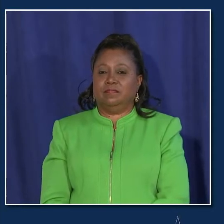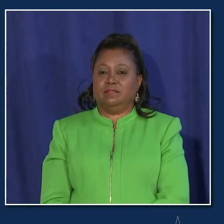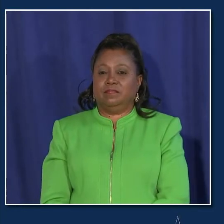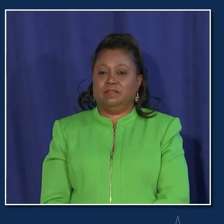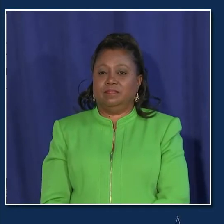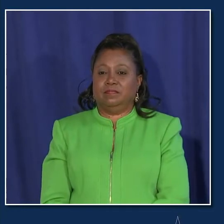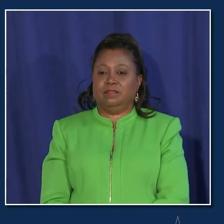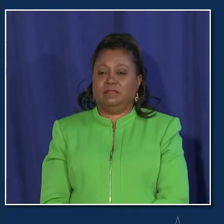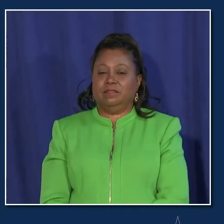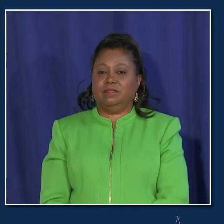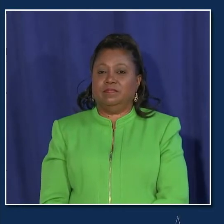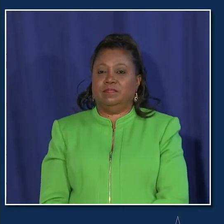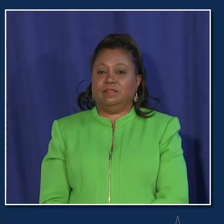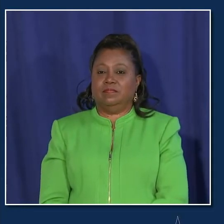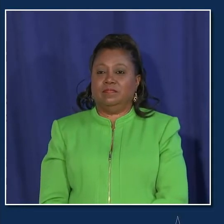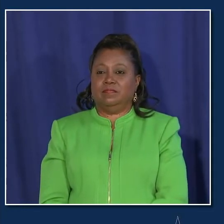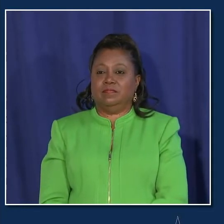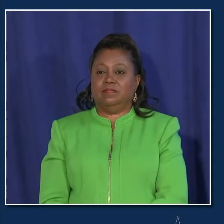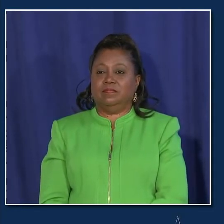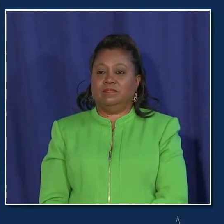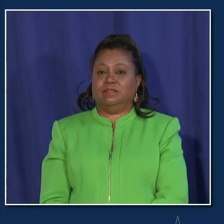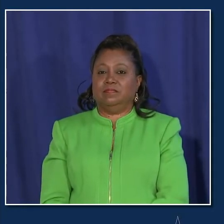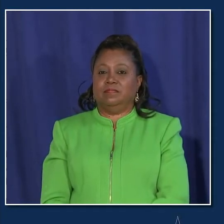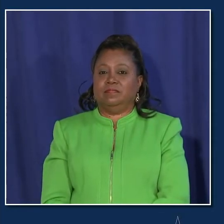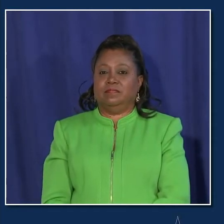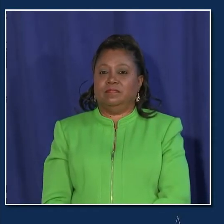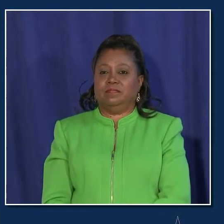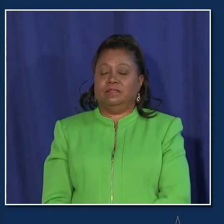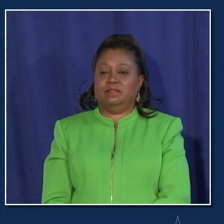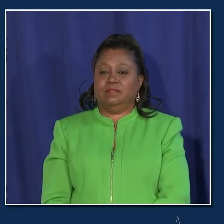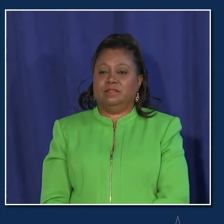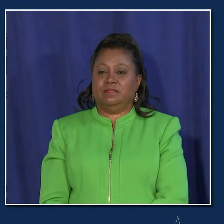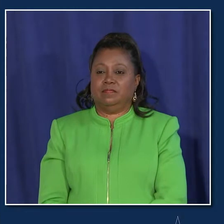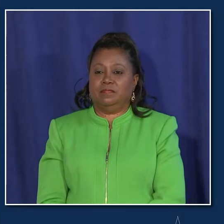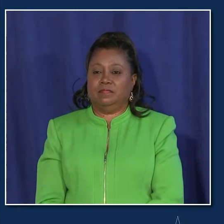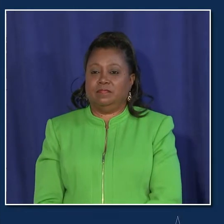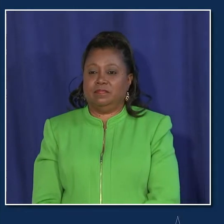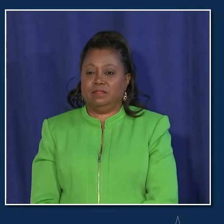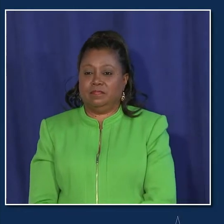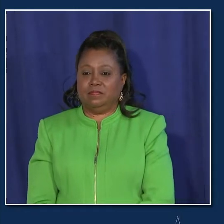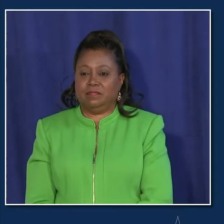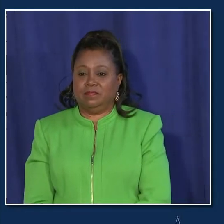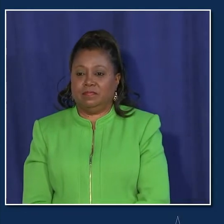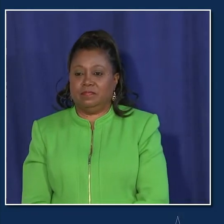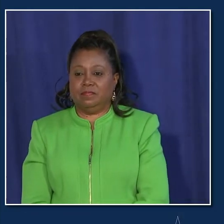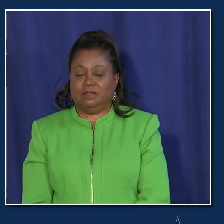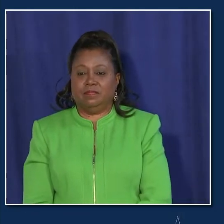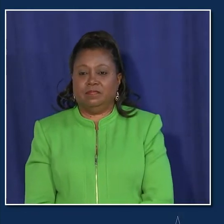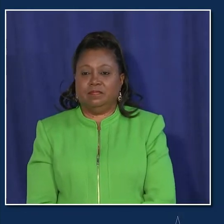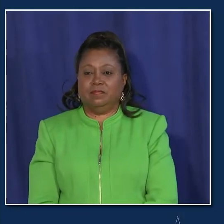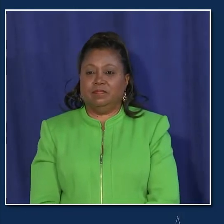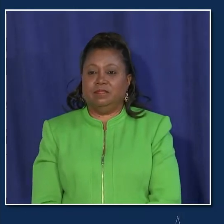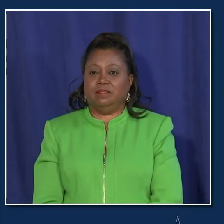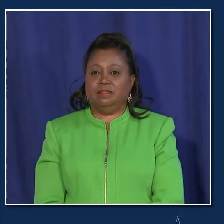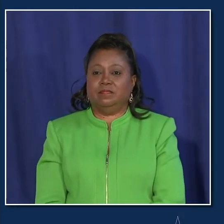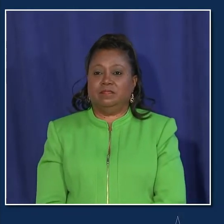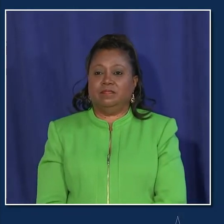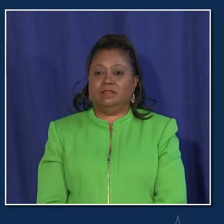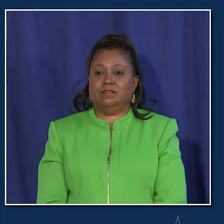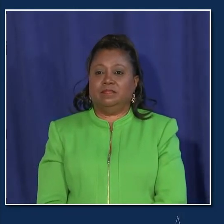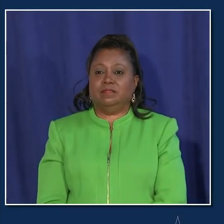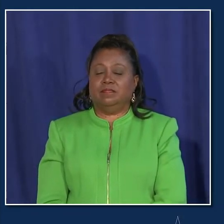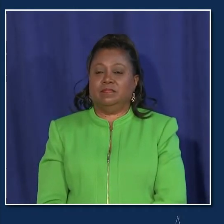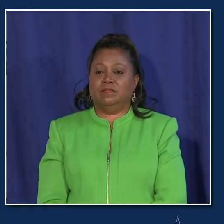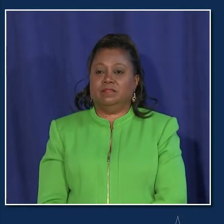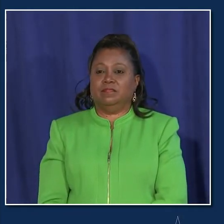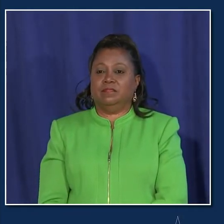contundente y oficial es vacunándote, pero vacunándote por completo. Si estás siguiendo una serie de 2, tienes que completar la serie de 2,